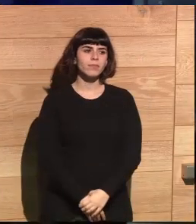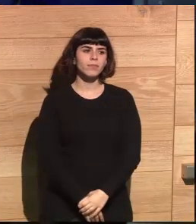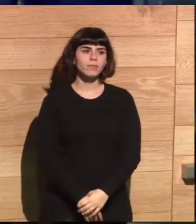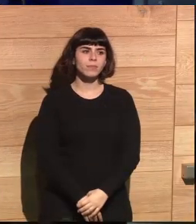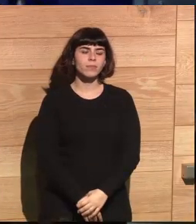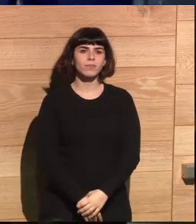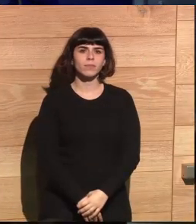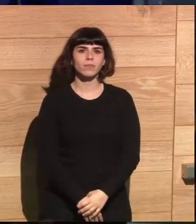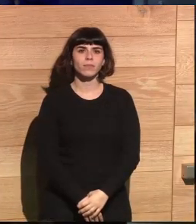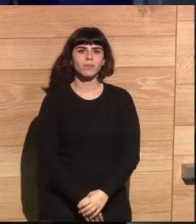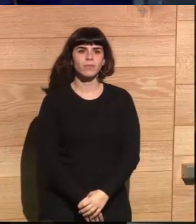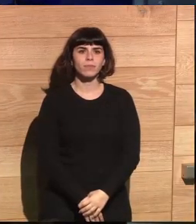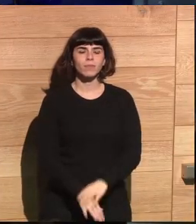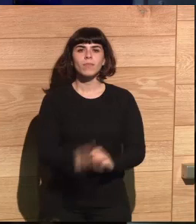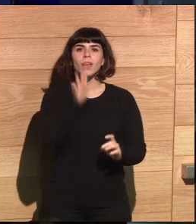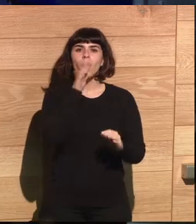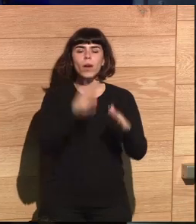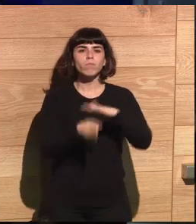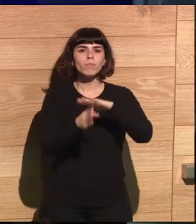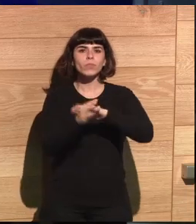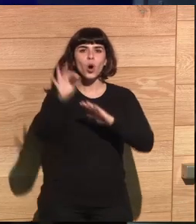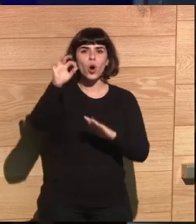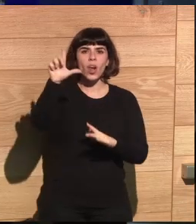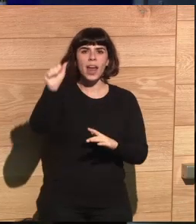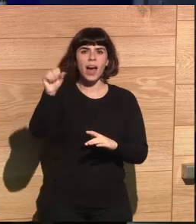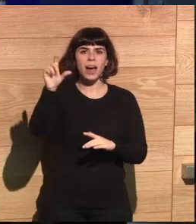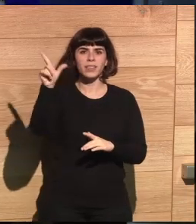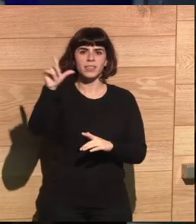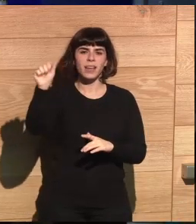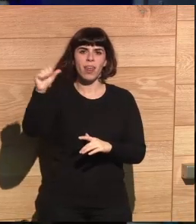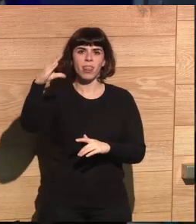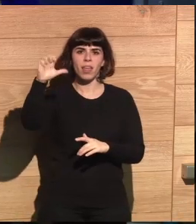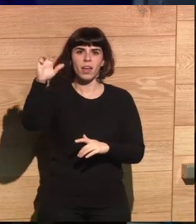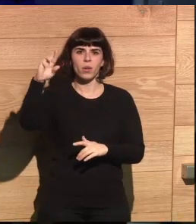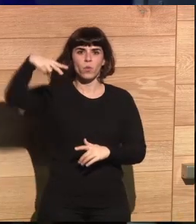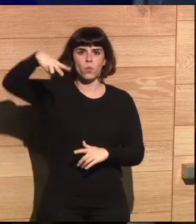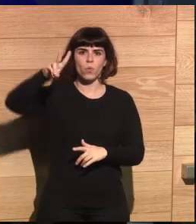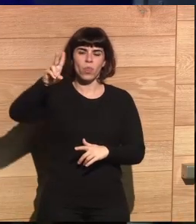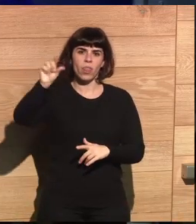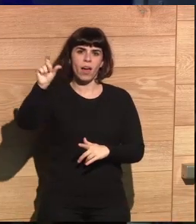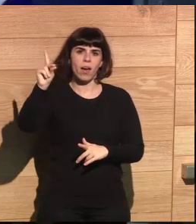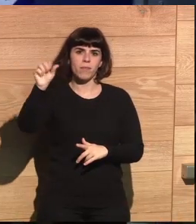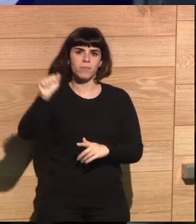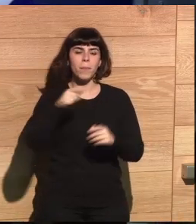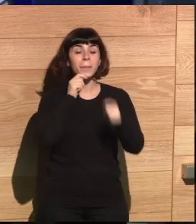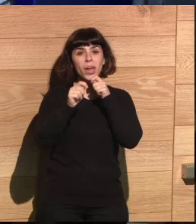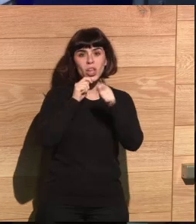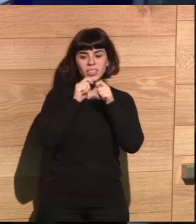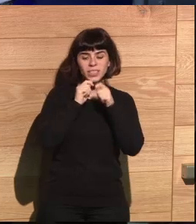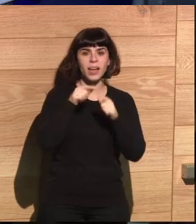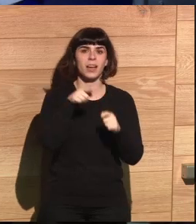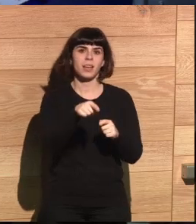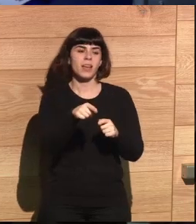Bueno, vamos a continuar con Olaya Cernuda. Ella es periodista, ha pasado por un sinfín